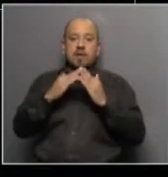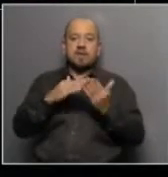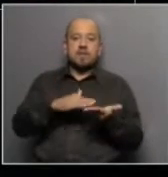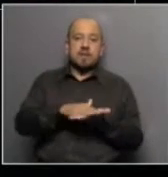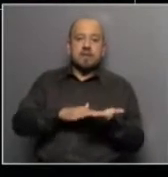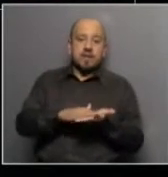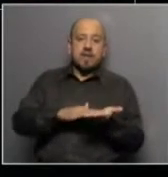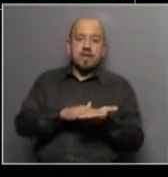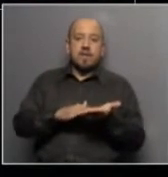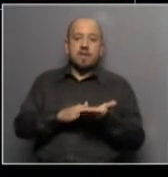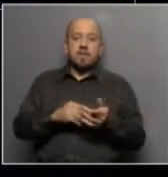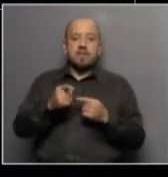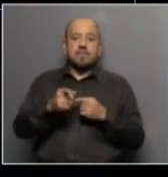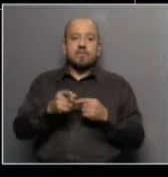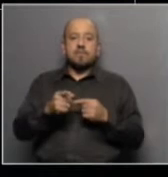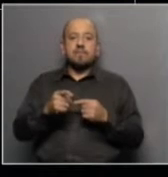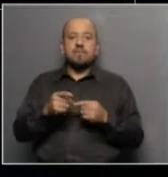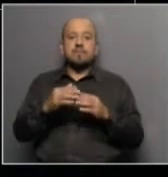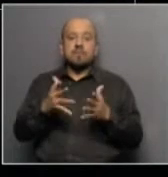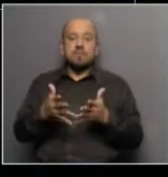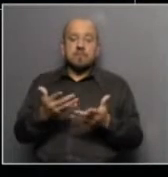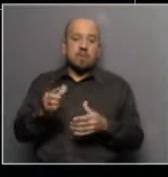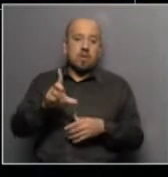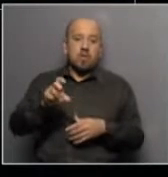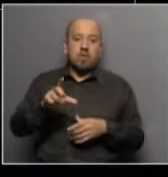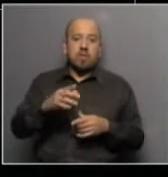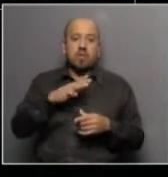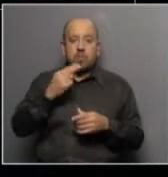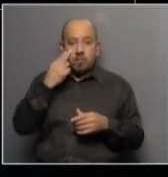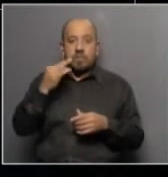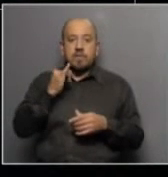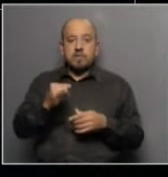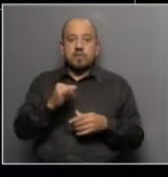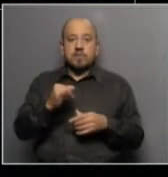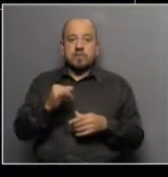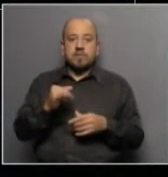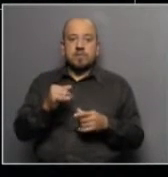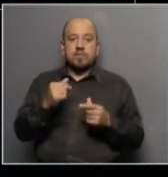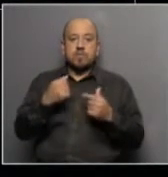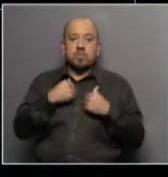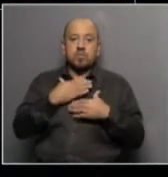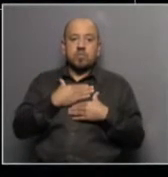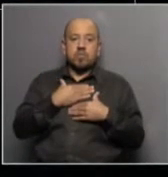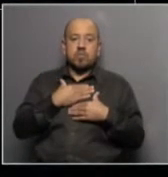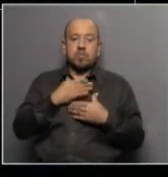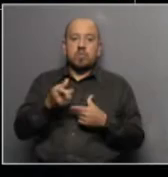vacíos que están en la ciudad y que evidentemente afectan a nuestro derecho